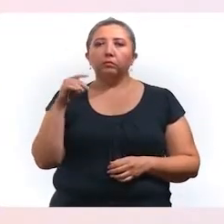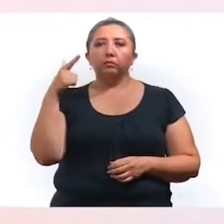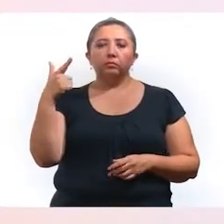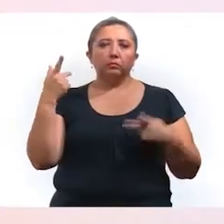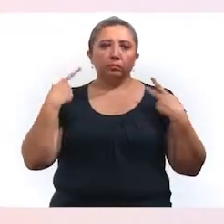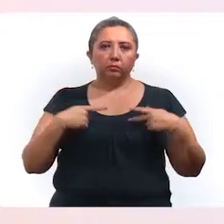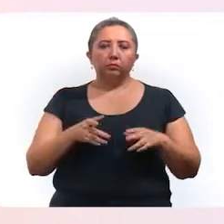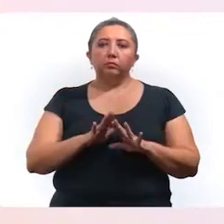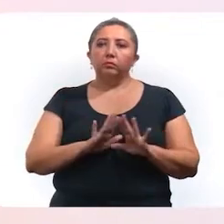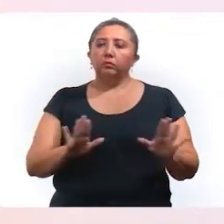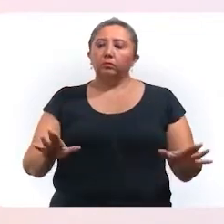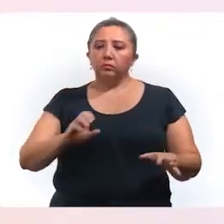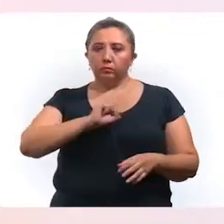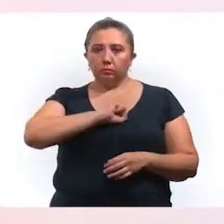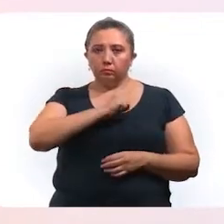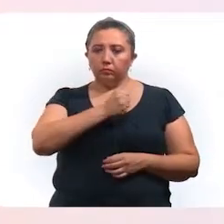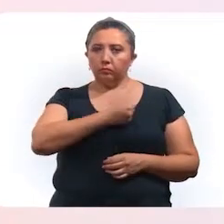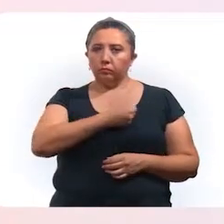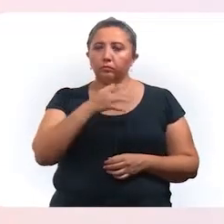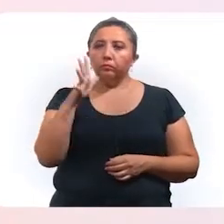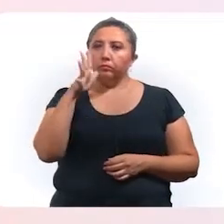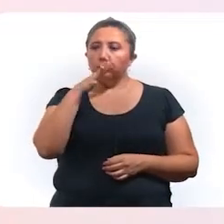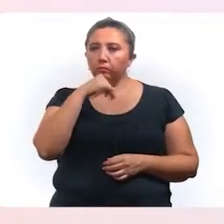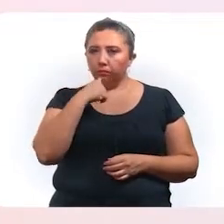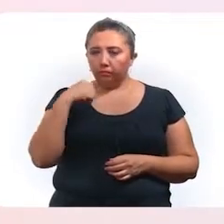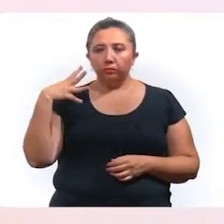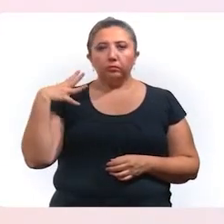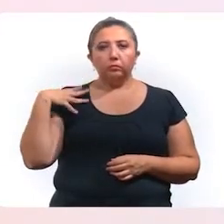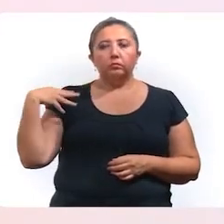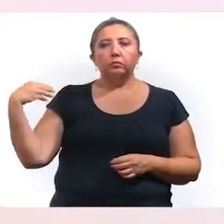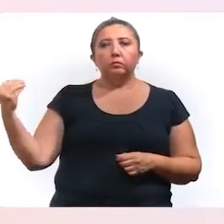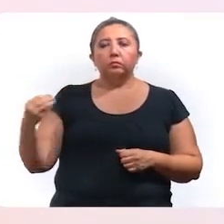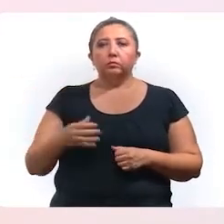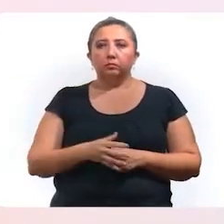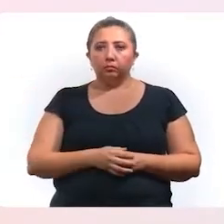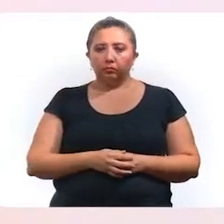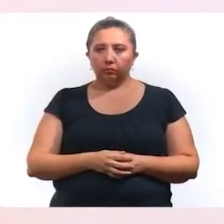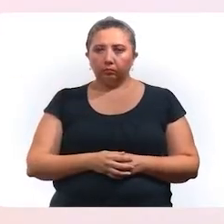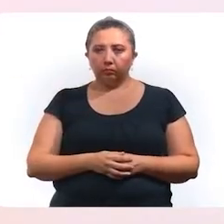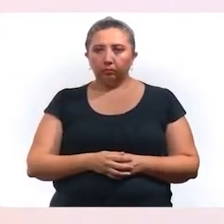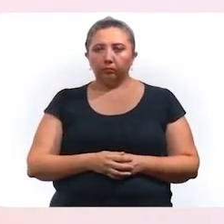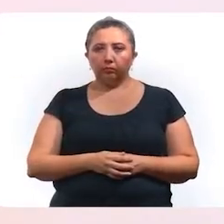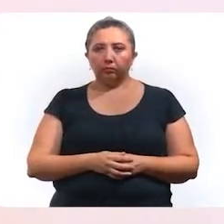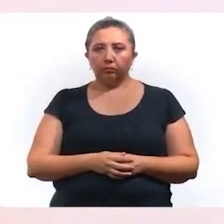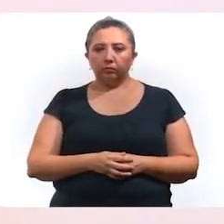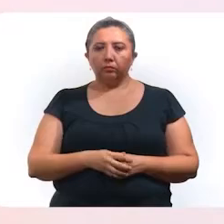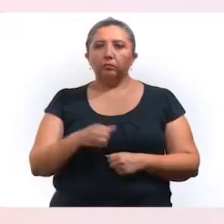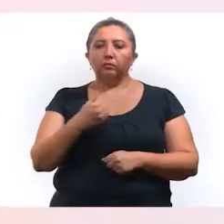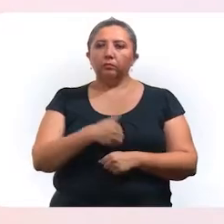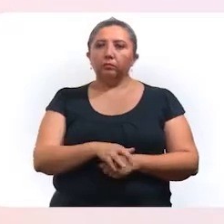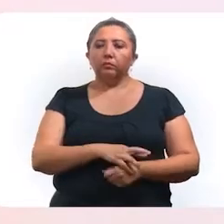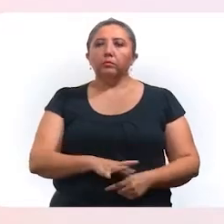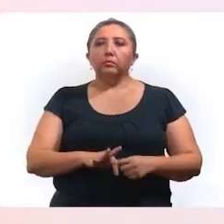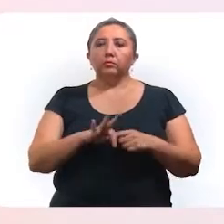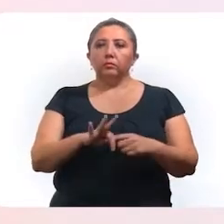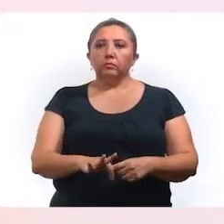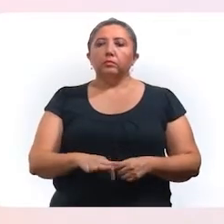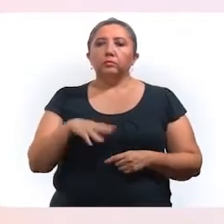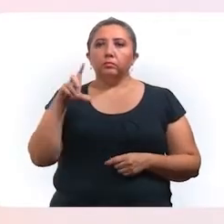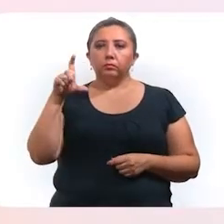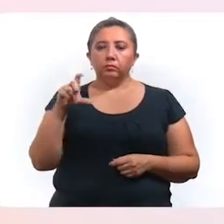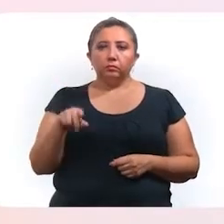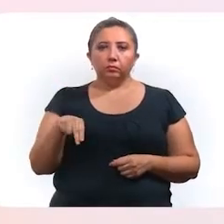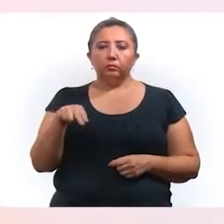72.597 pacientes ya se recuperaron, no presentan síntomas ni pueden contagiar. Esa cifra representa